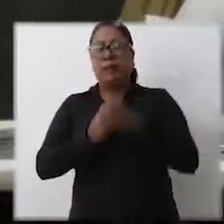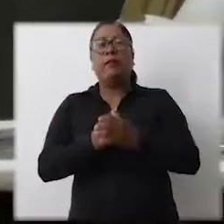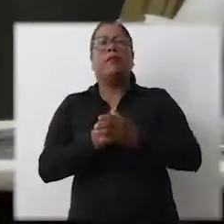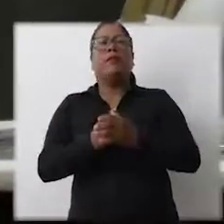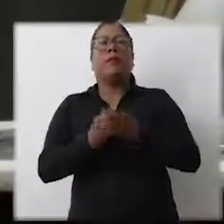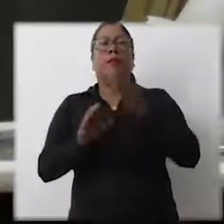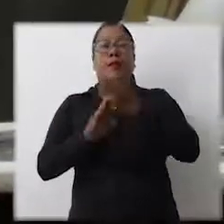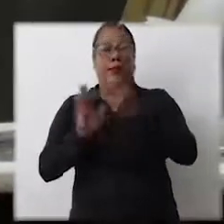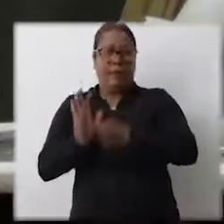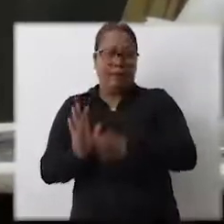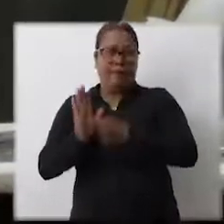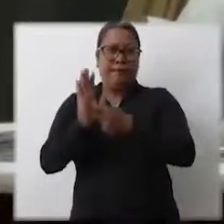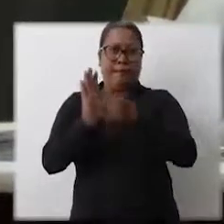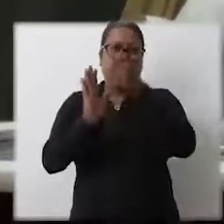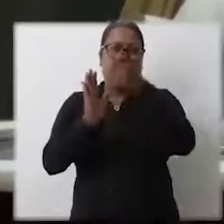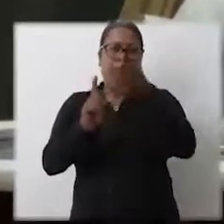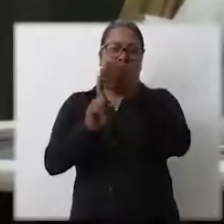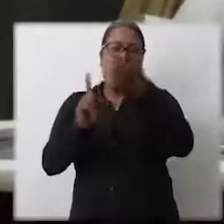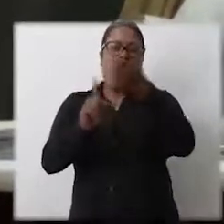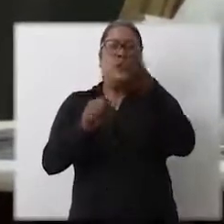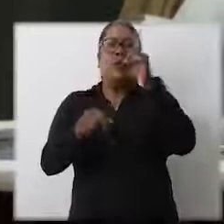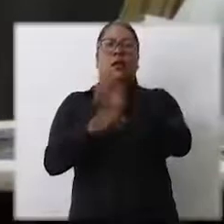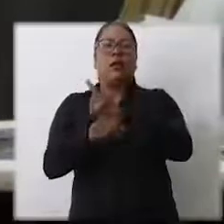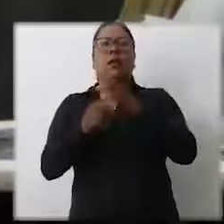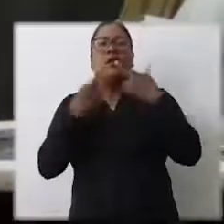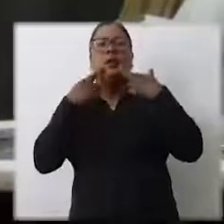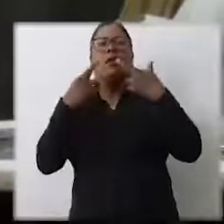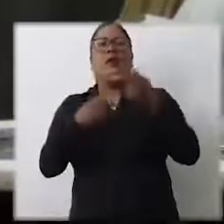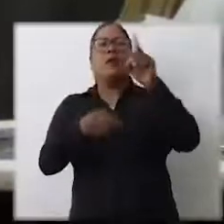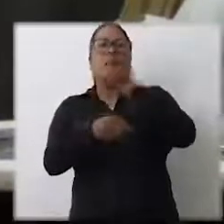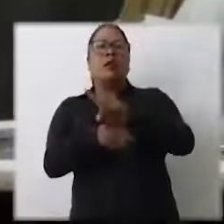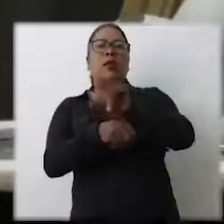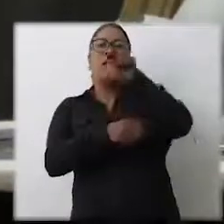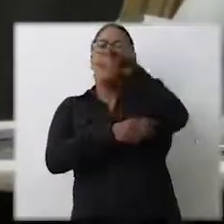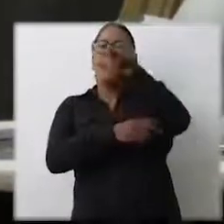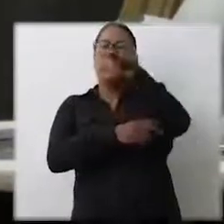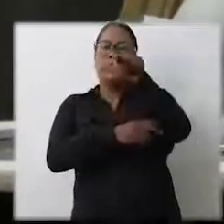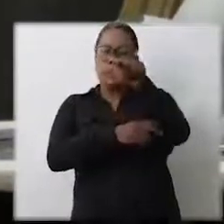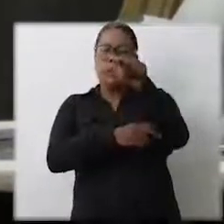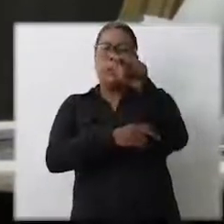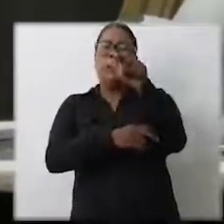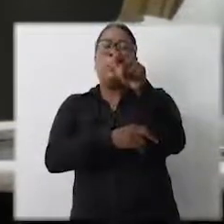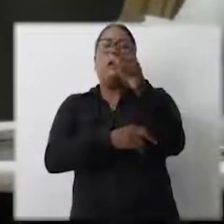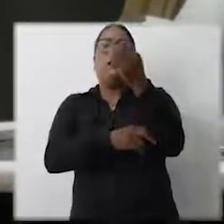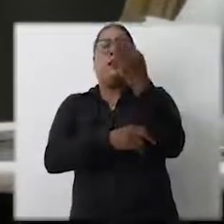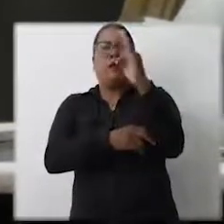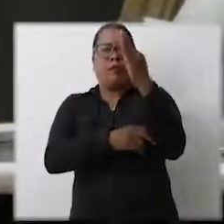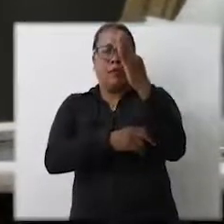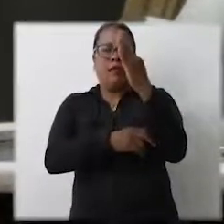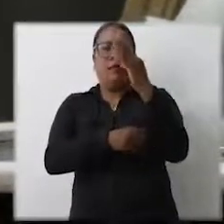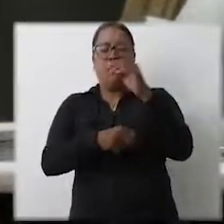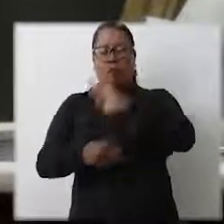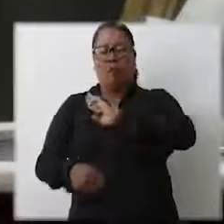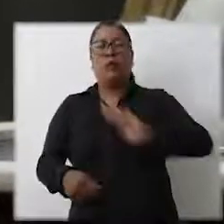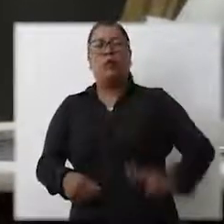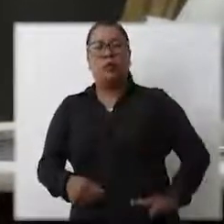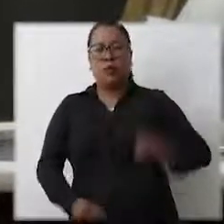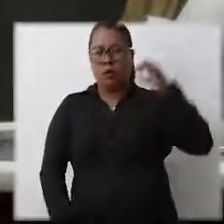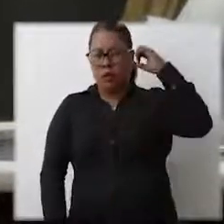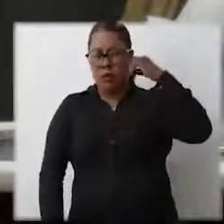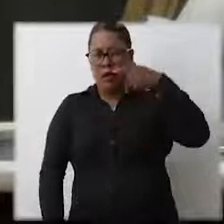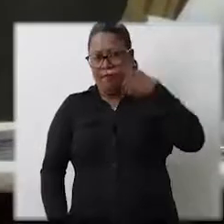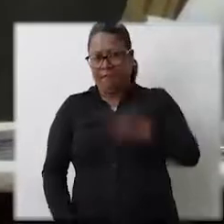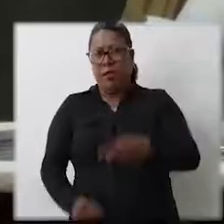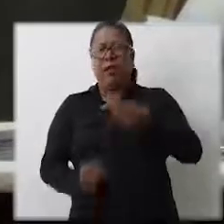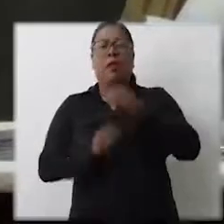Los asuntos en cartera son de su conocimiento en virtud de que les fueron notificados previamente a esta sesión de Cabildo